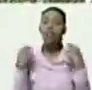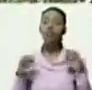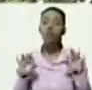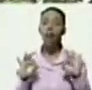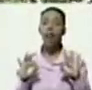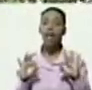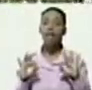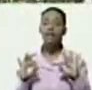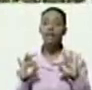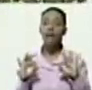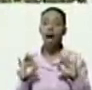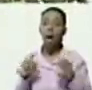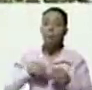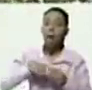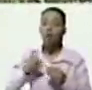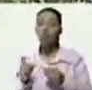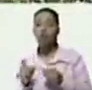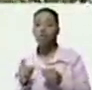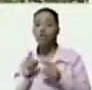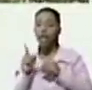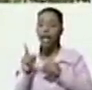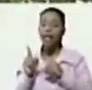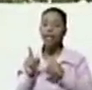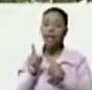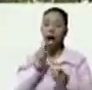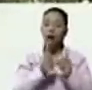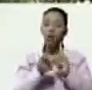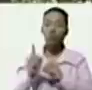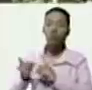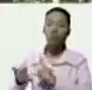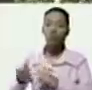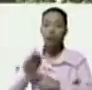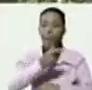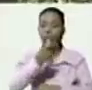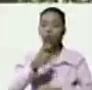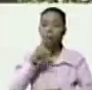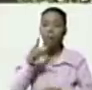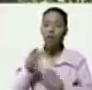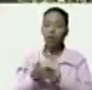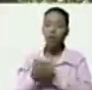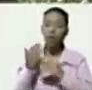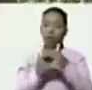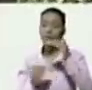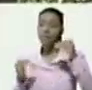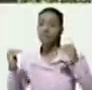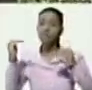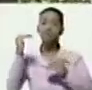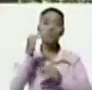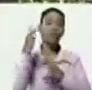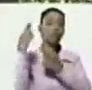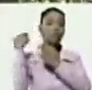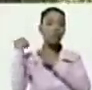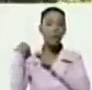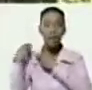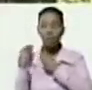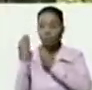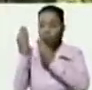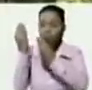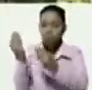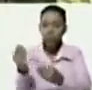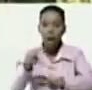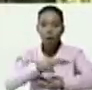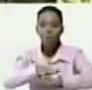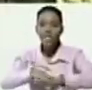excluido de esos miserables seres que la casualidad eleva a la magistratura y que entregados a sus